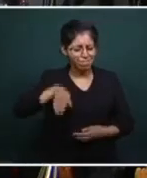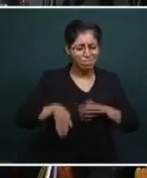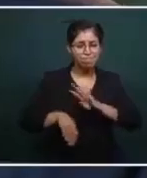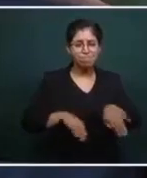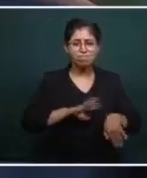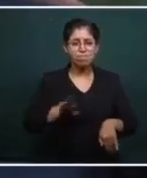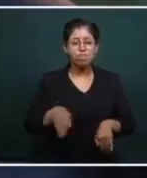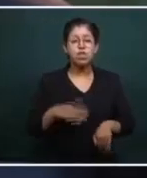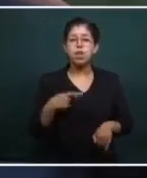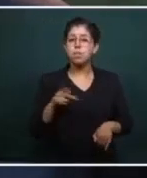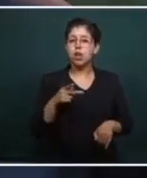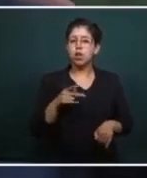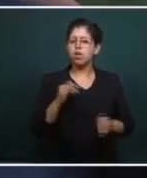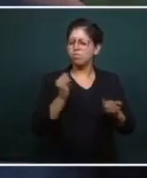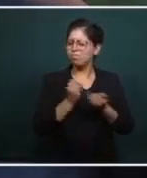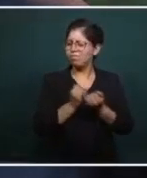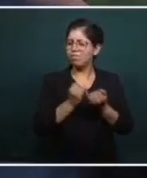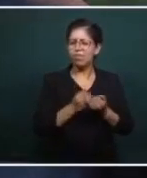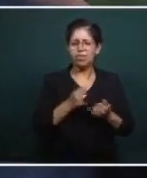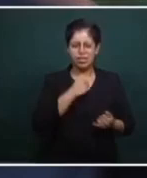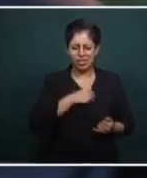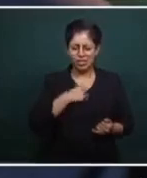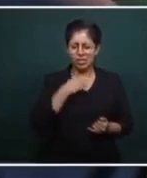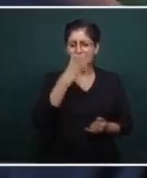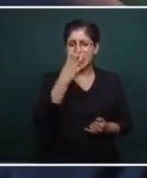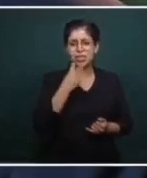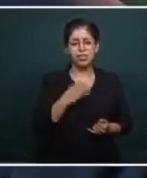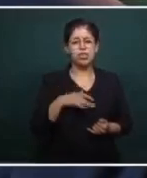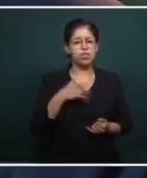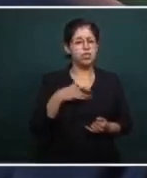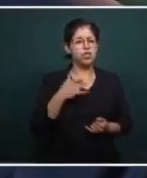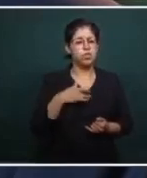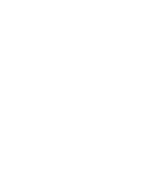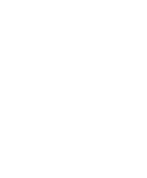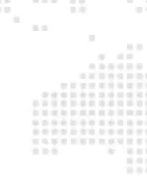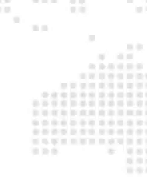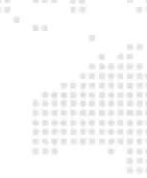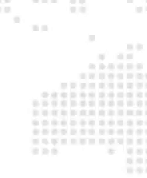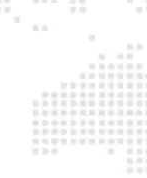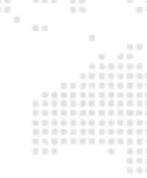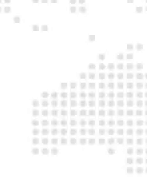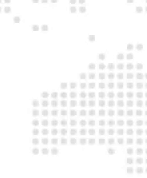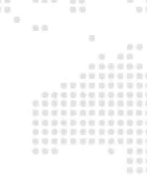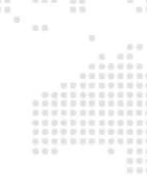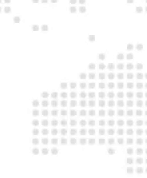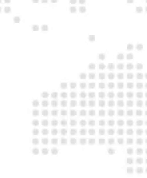reducir los índices delictivos. Con información de Susana Cerezo, Notimex.